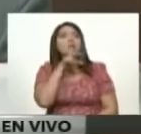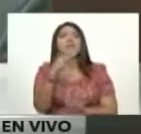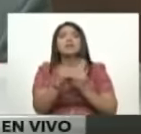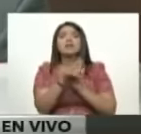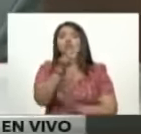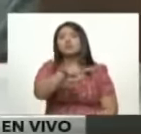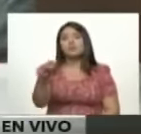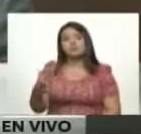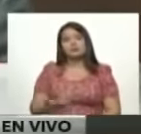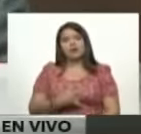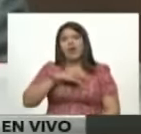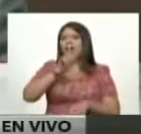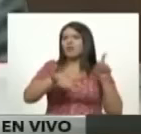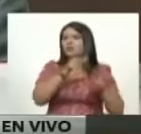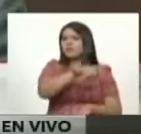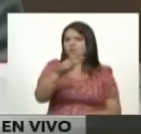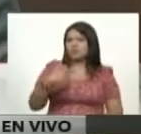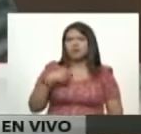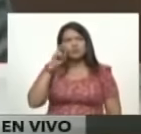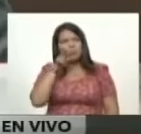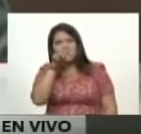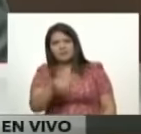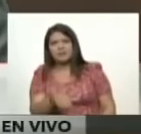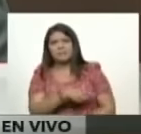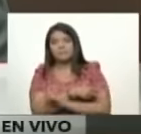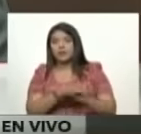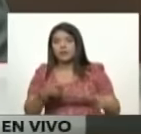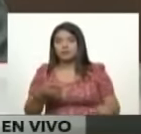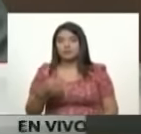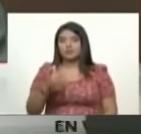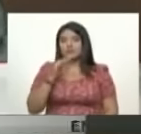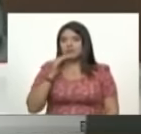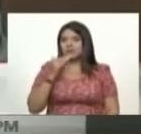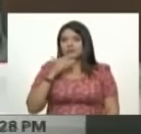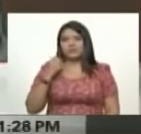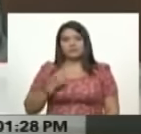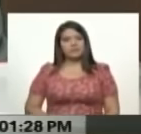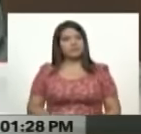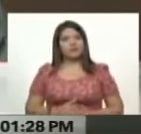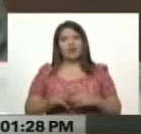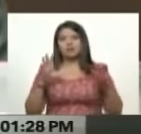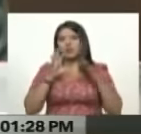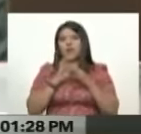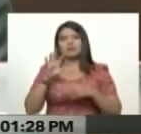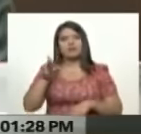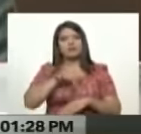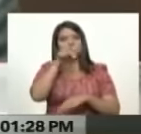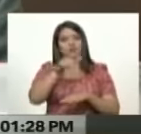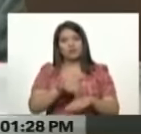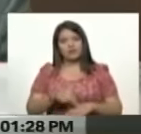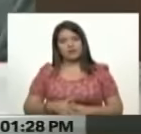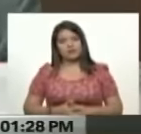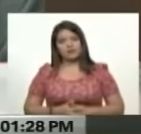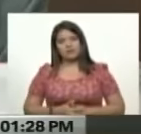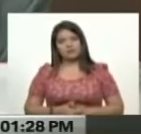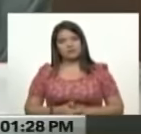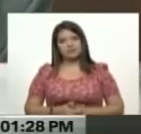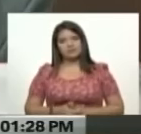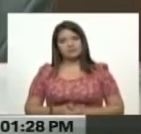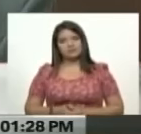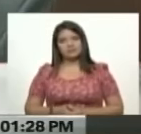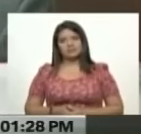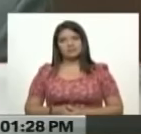algunas personas que estoy aquí, que de paso me indigna que la soberanía nacional sea de alguna